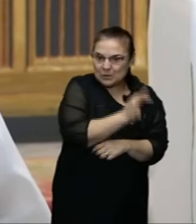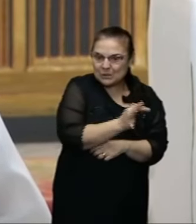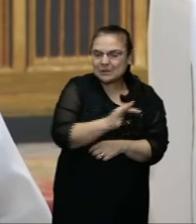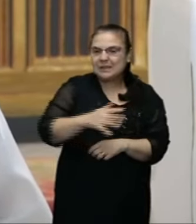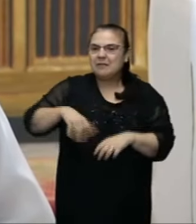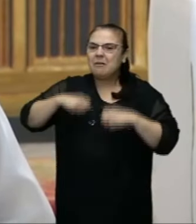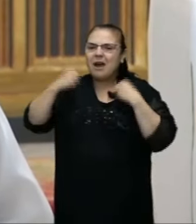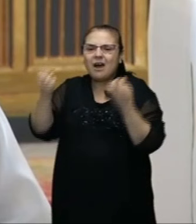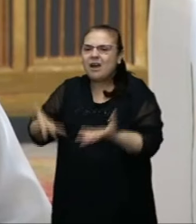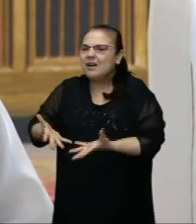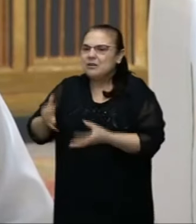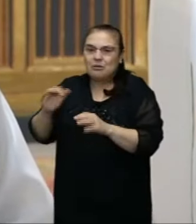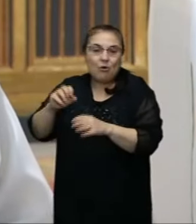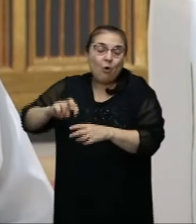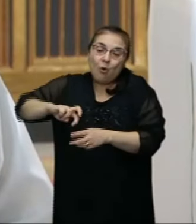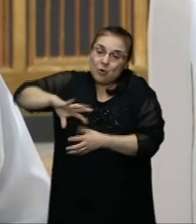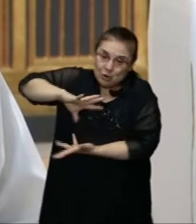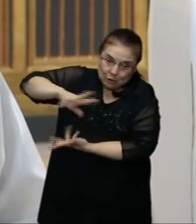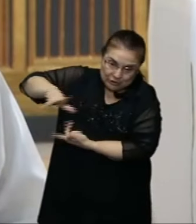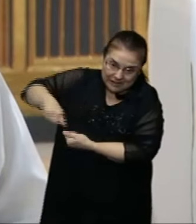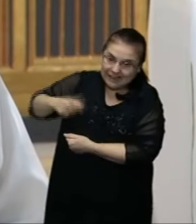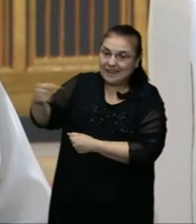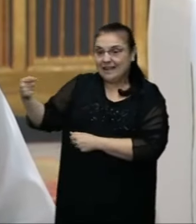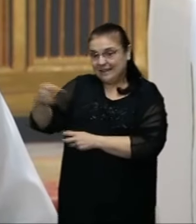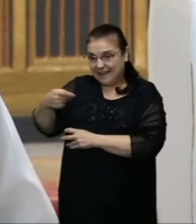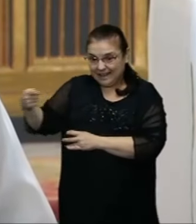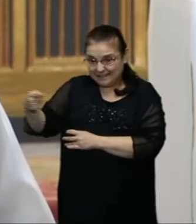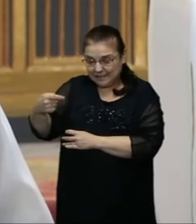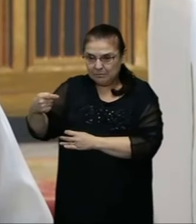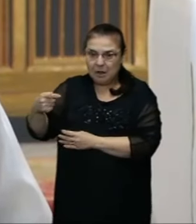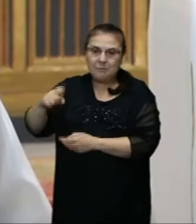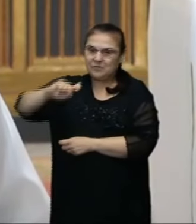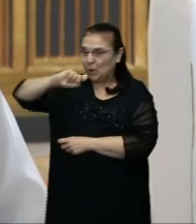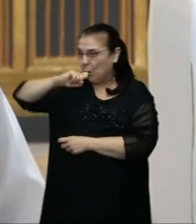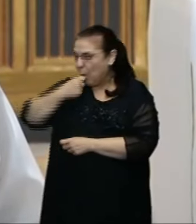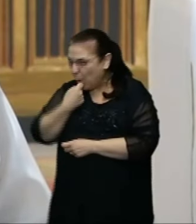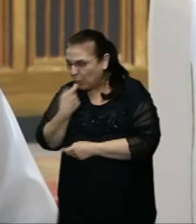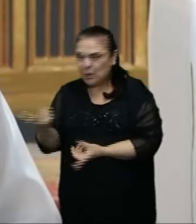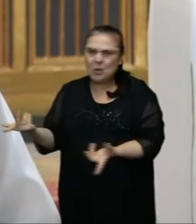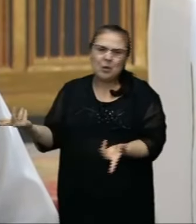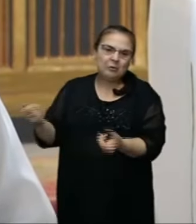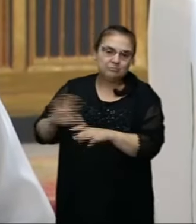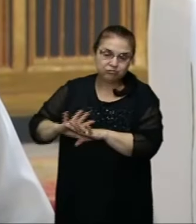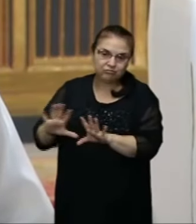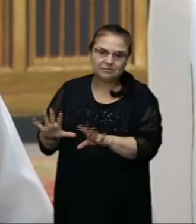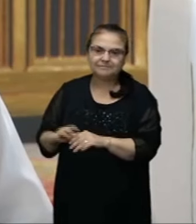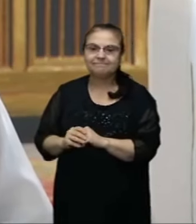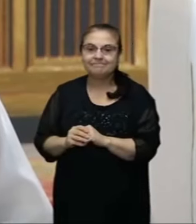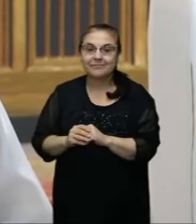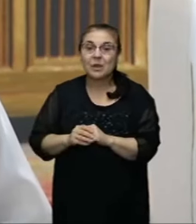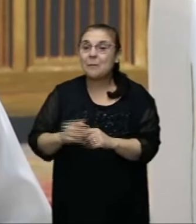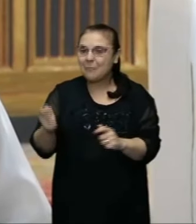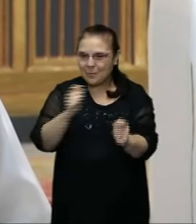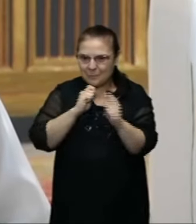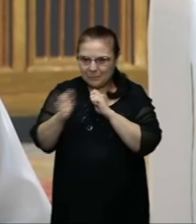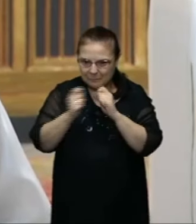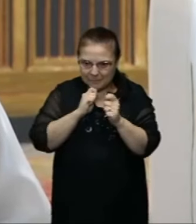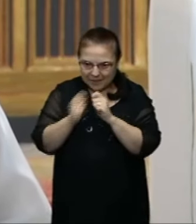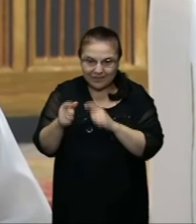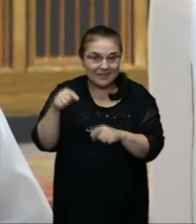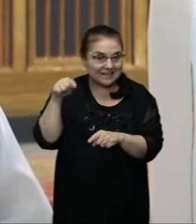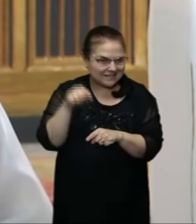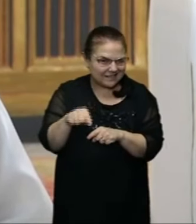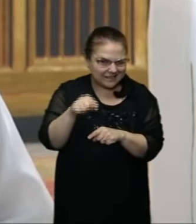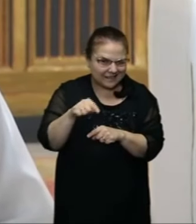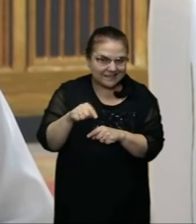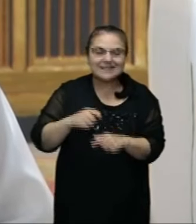resquemor o violencia o réplica. Por eso, de alguna manera, ¿verdad?, para los periodistas, este sembrador es también un